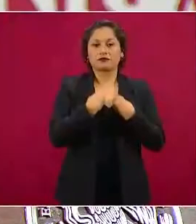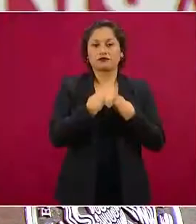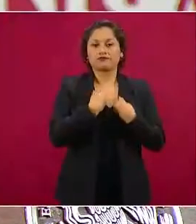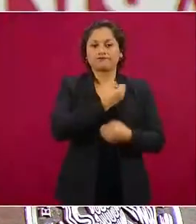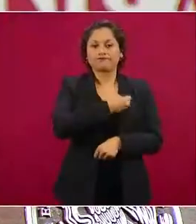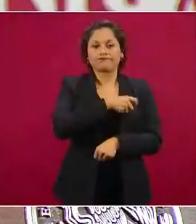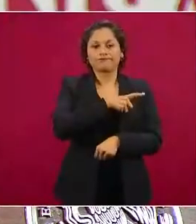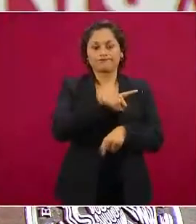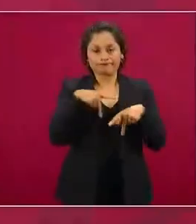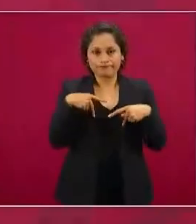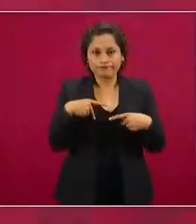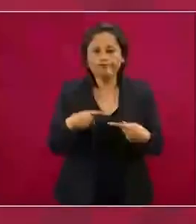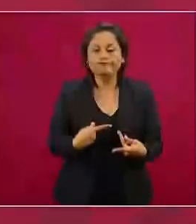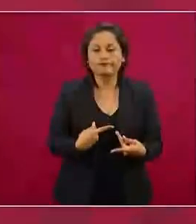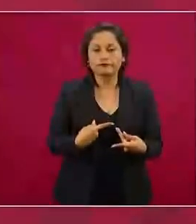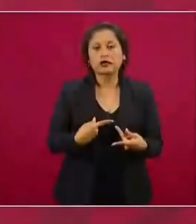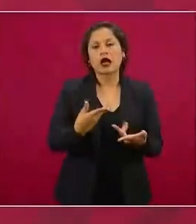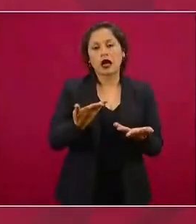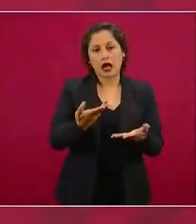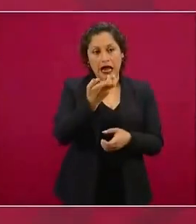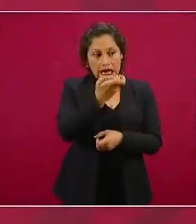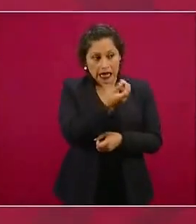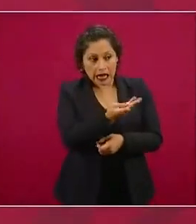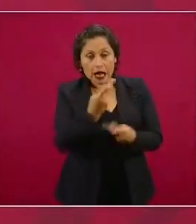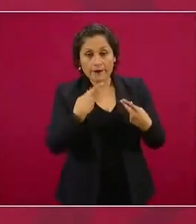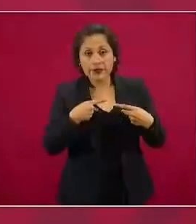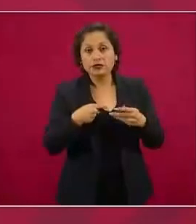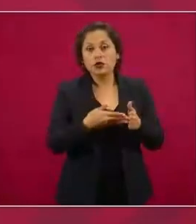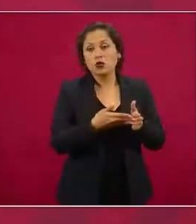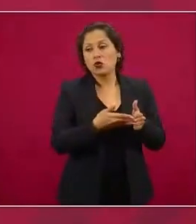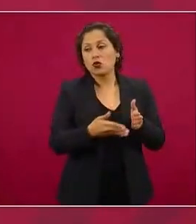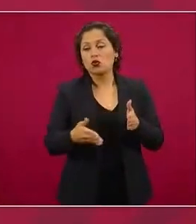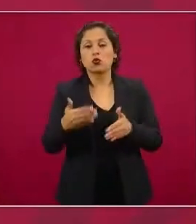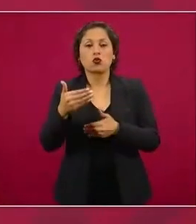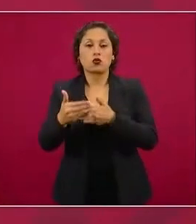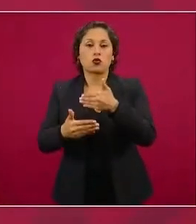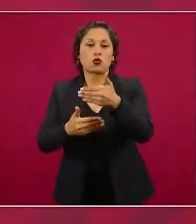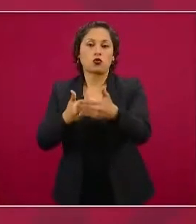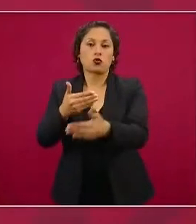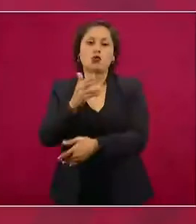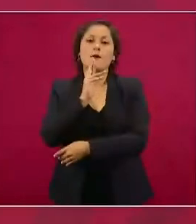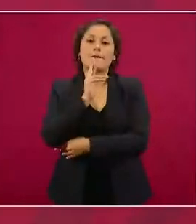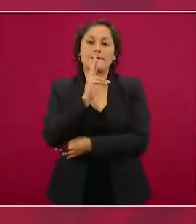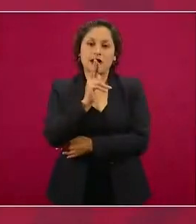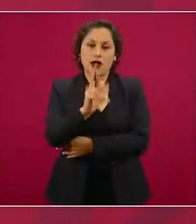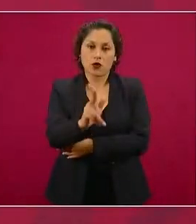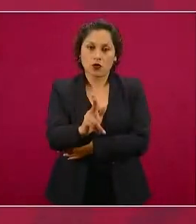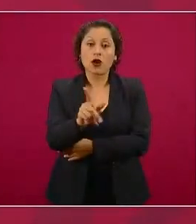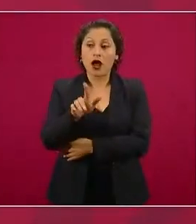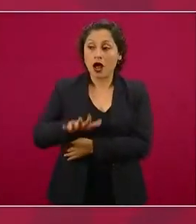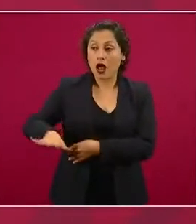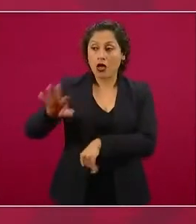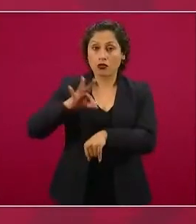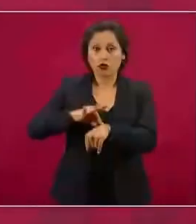y hay un proceso de recuperación. Se está atendiendo también médicamente,